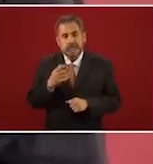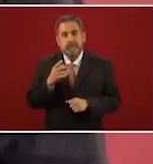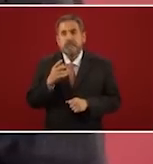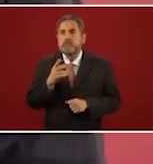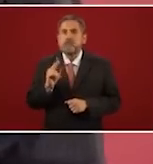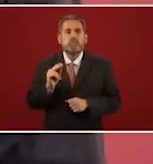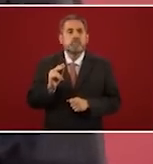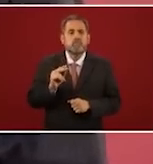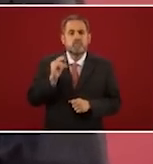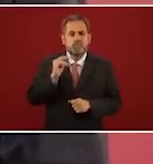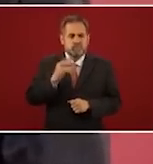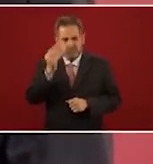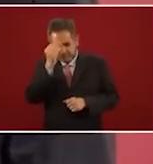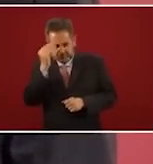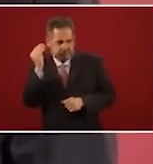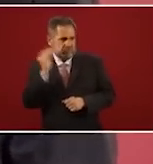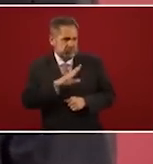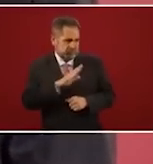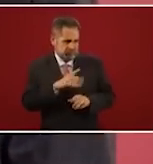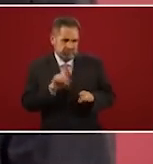sin ánimo persecutorio,